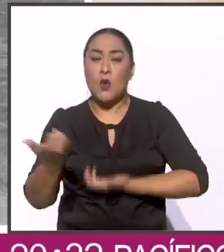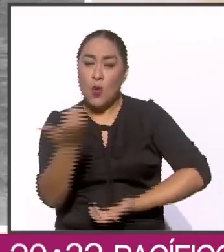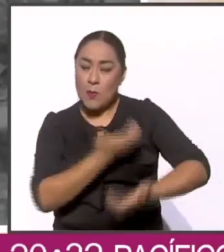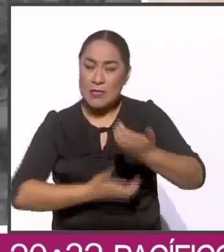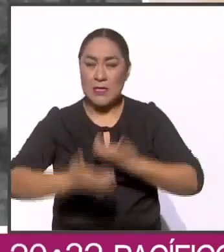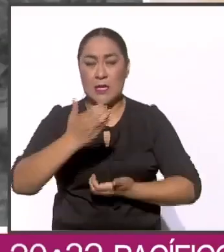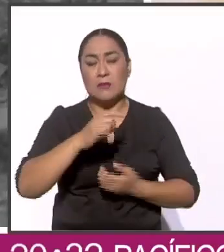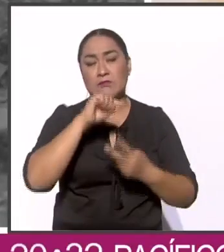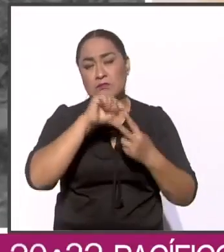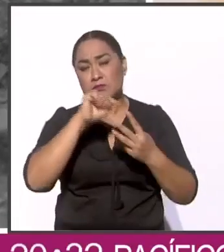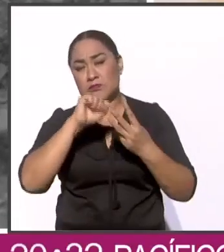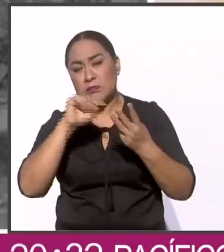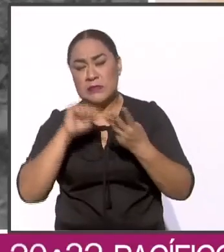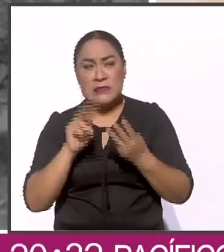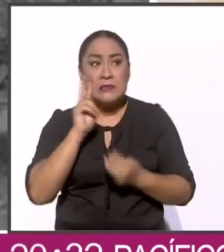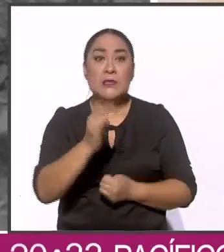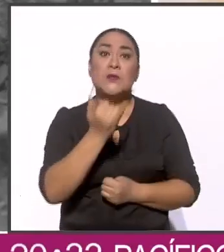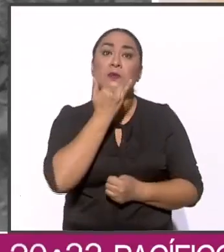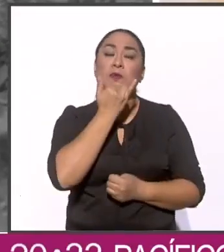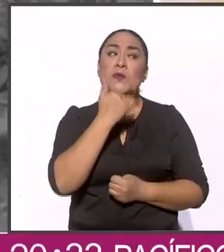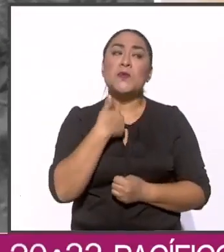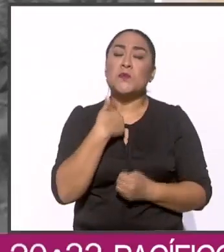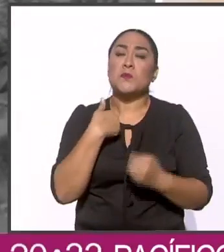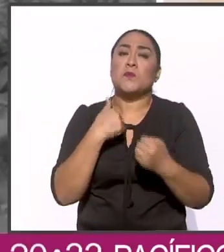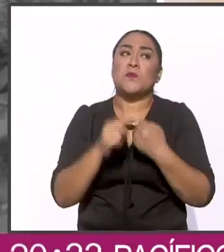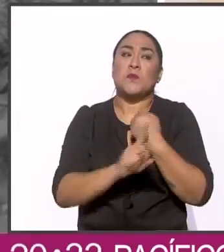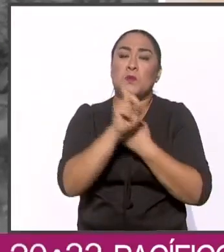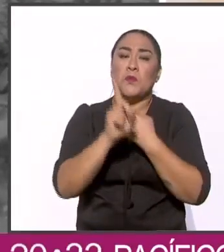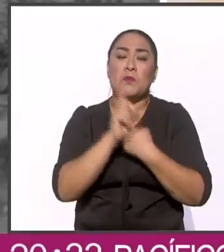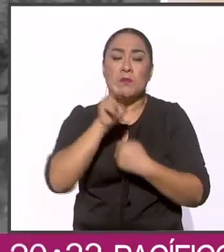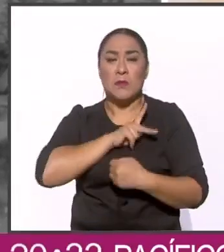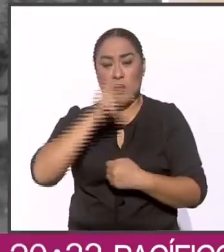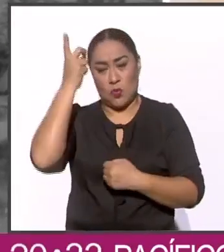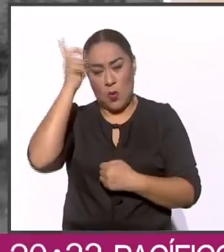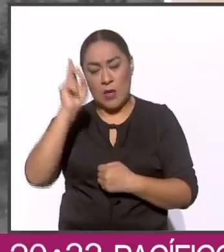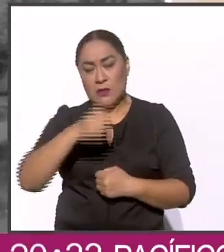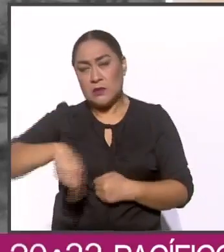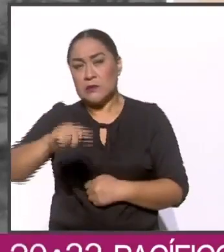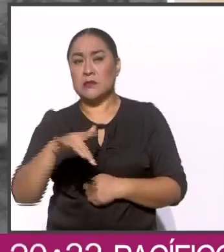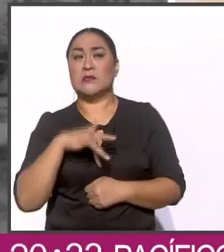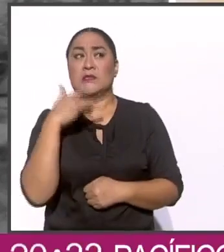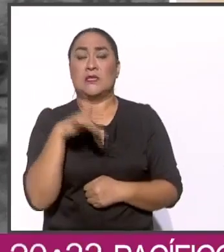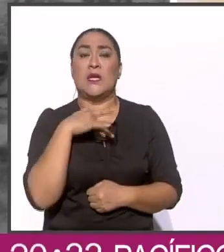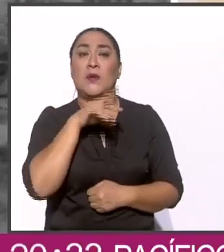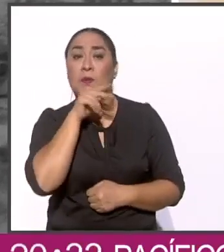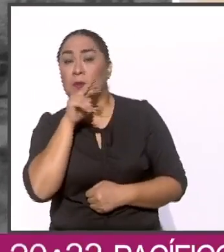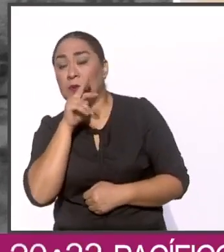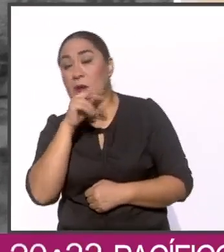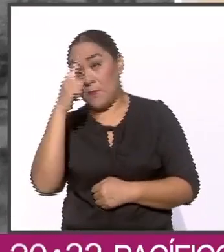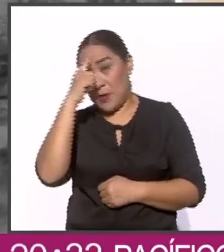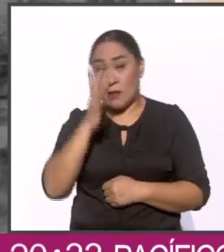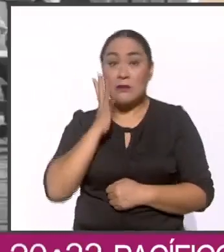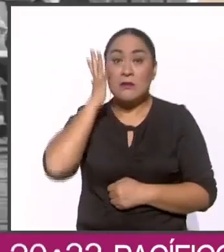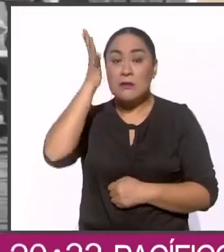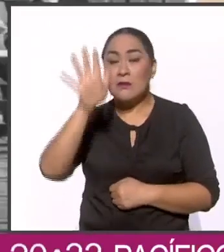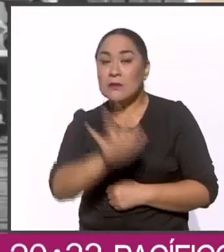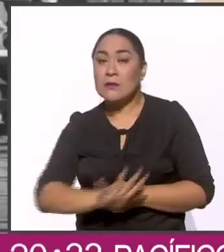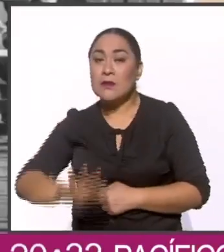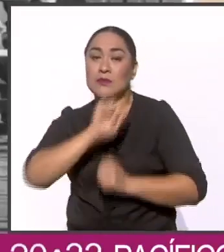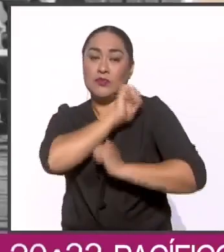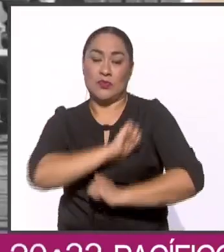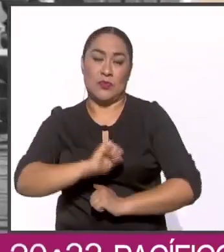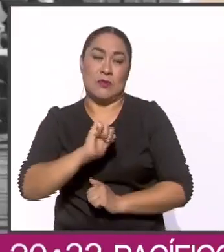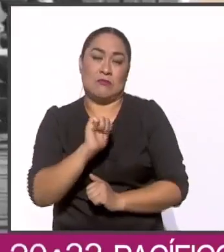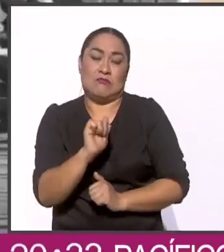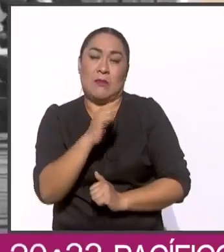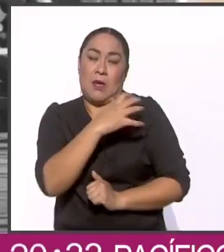comerciantes vieron en peligro sus propiedades. Sentían que era una amenaza para el sistema capitalista que